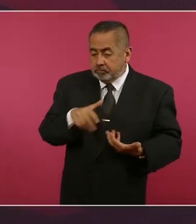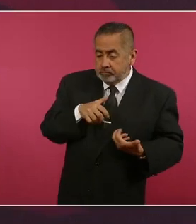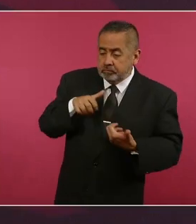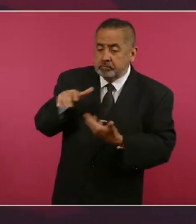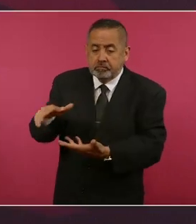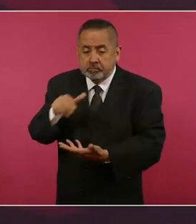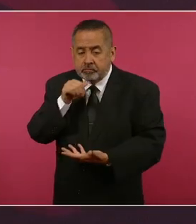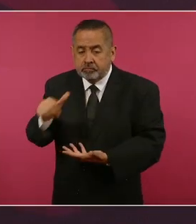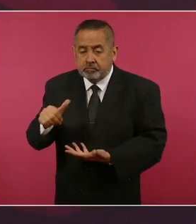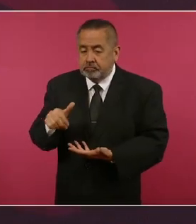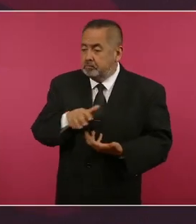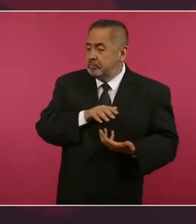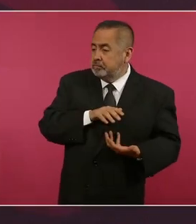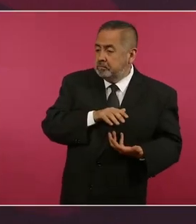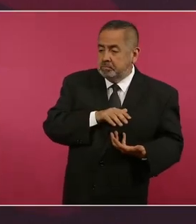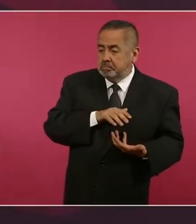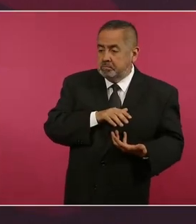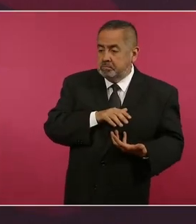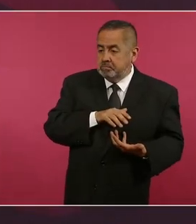¿Sí?